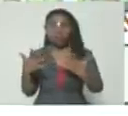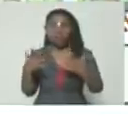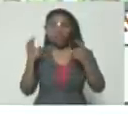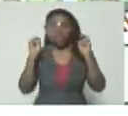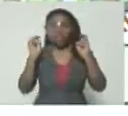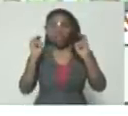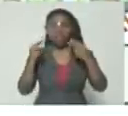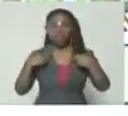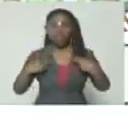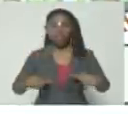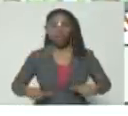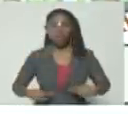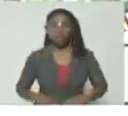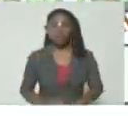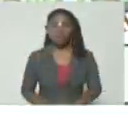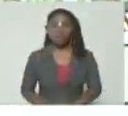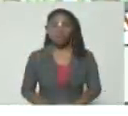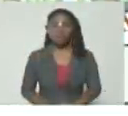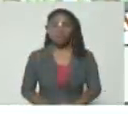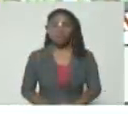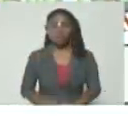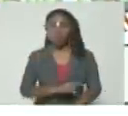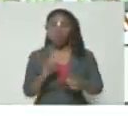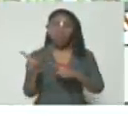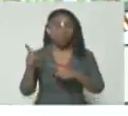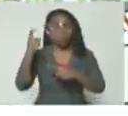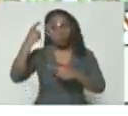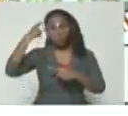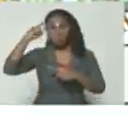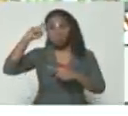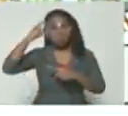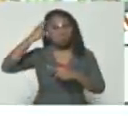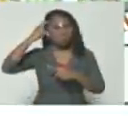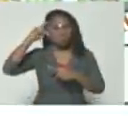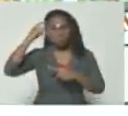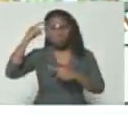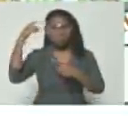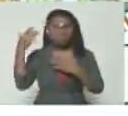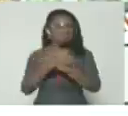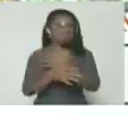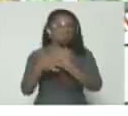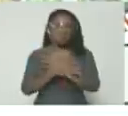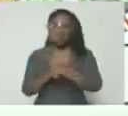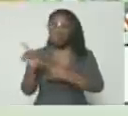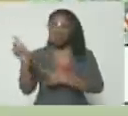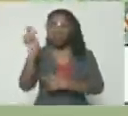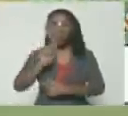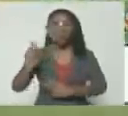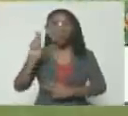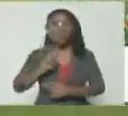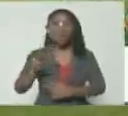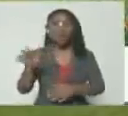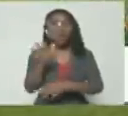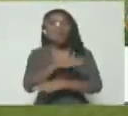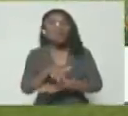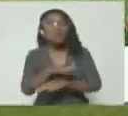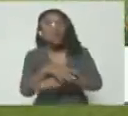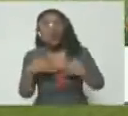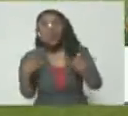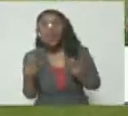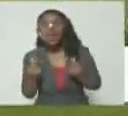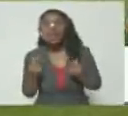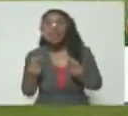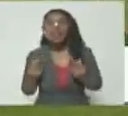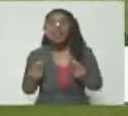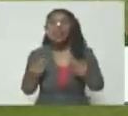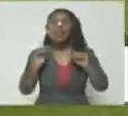asuntos humanitarios, y que ellos no sabían en qué habían utilizado ¿y dónde estaba el dinero